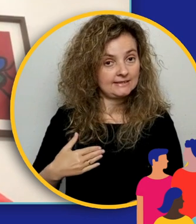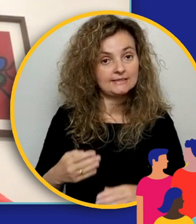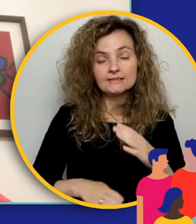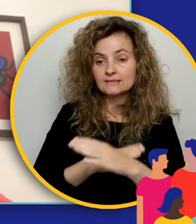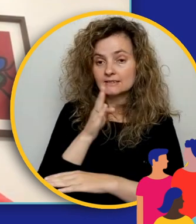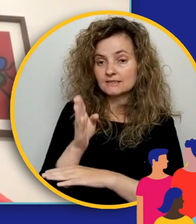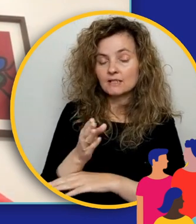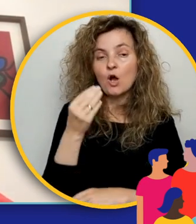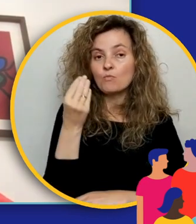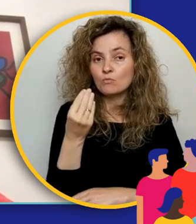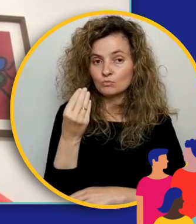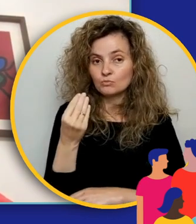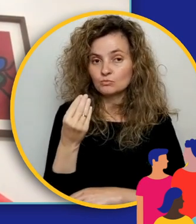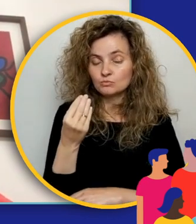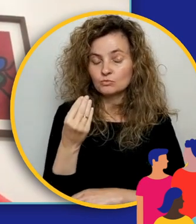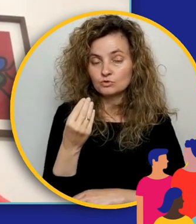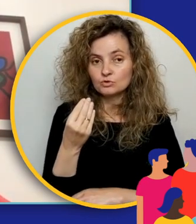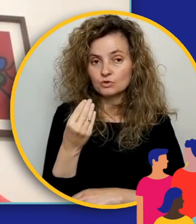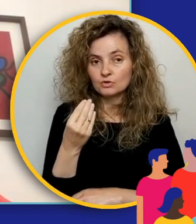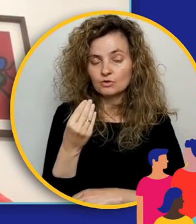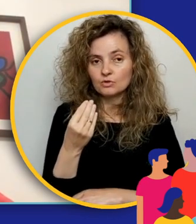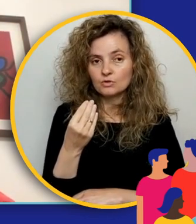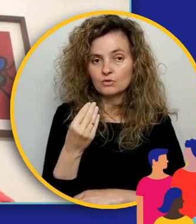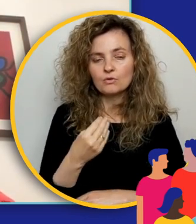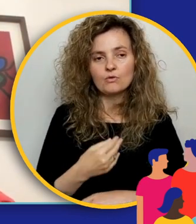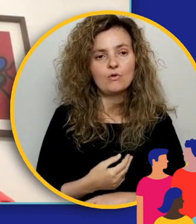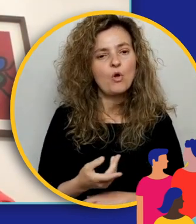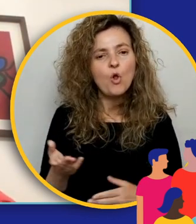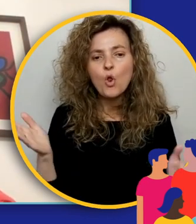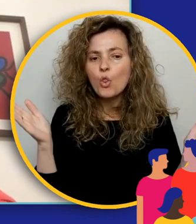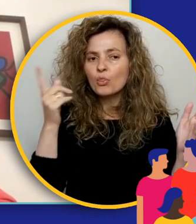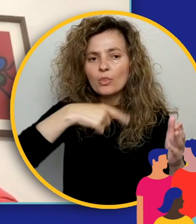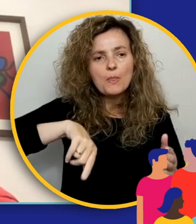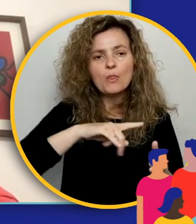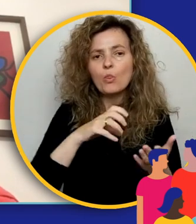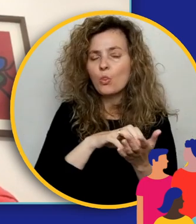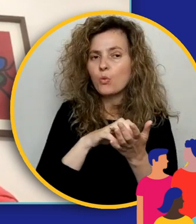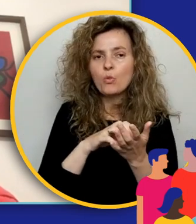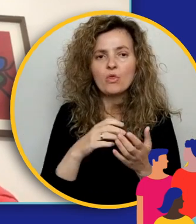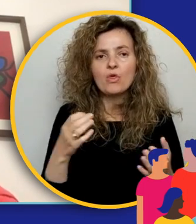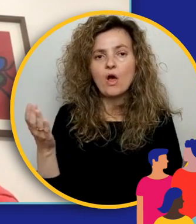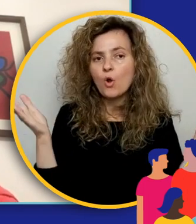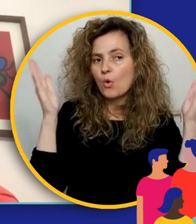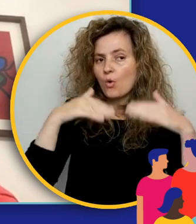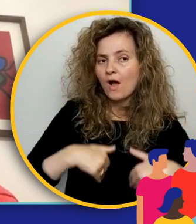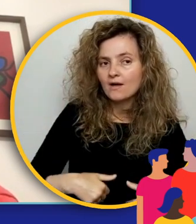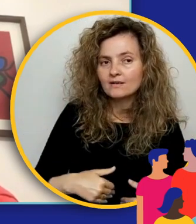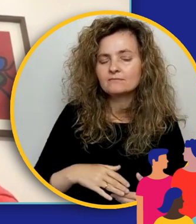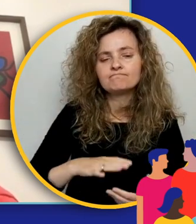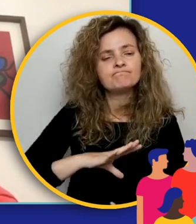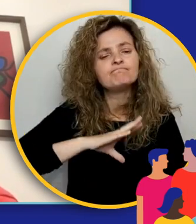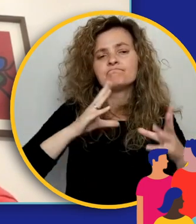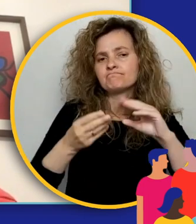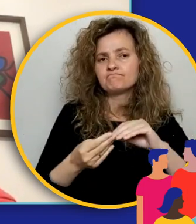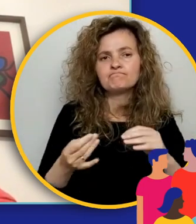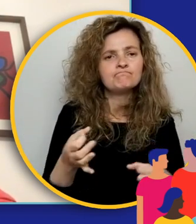y quieran ir al museo, que no les quepa duda que